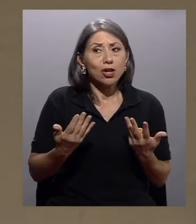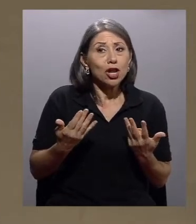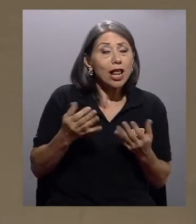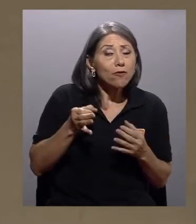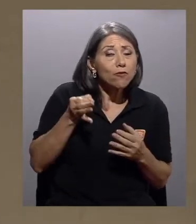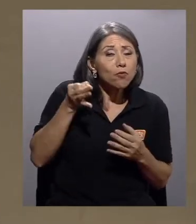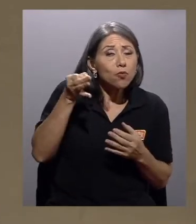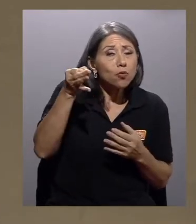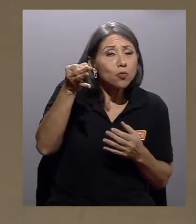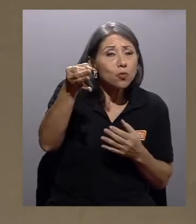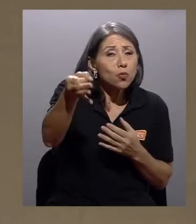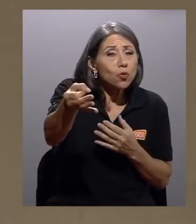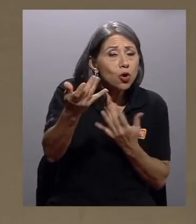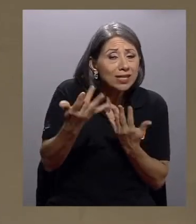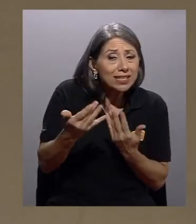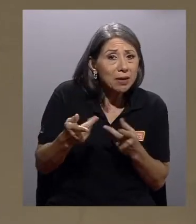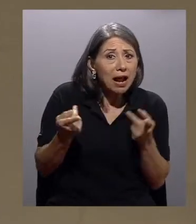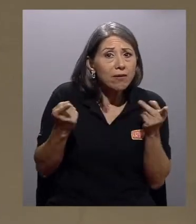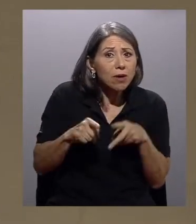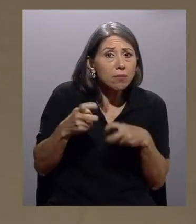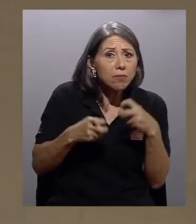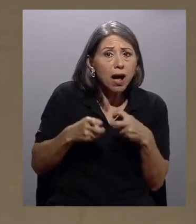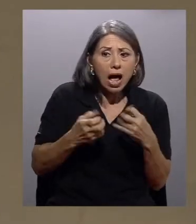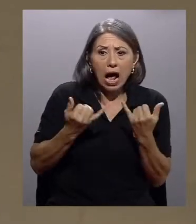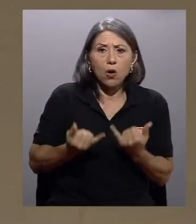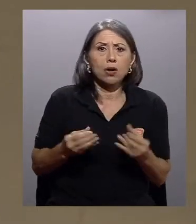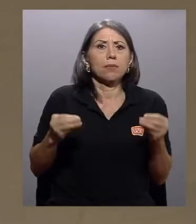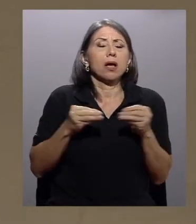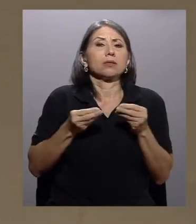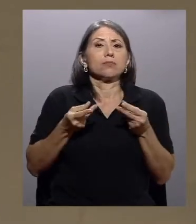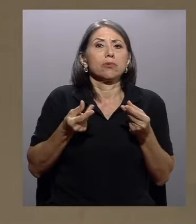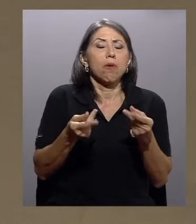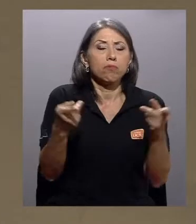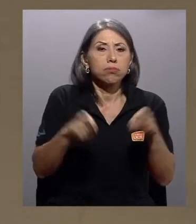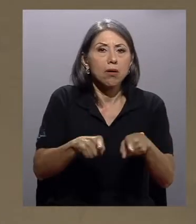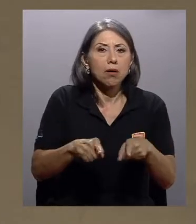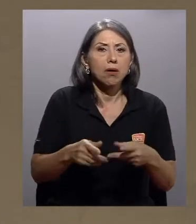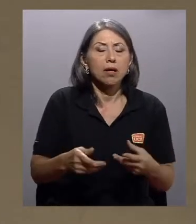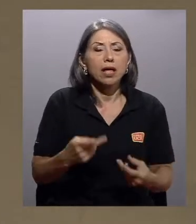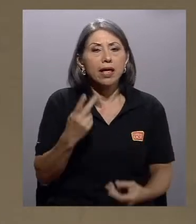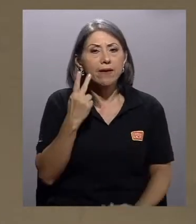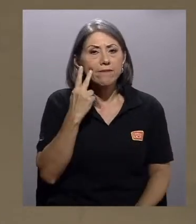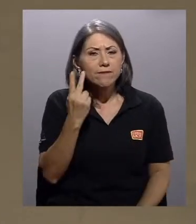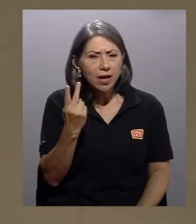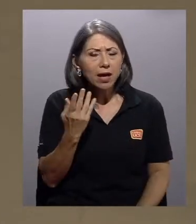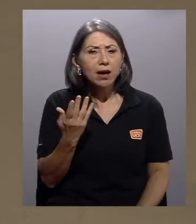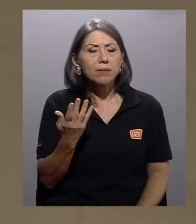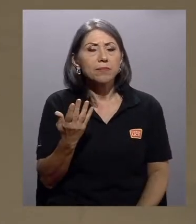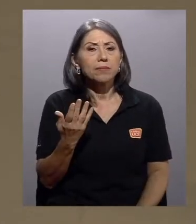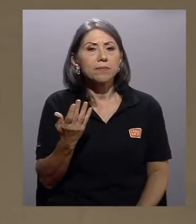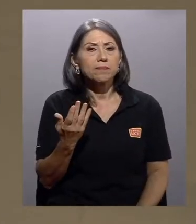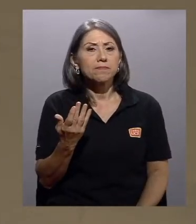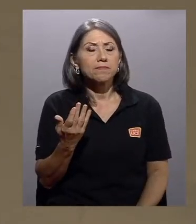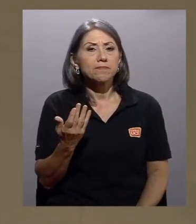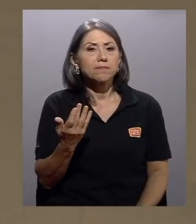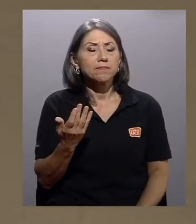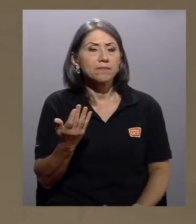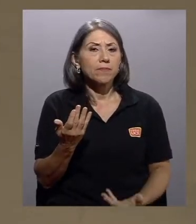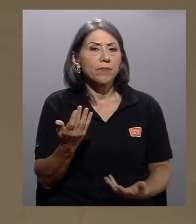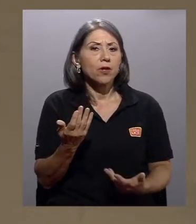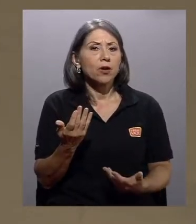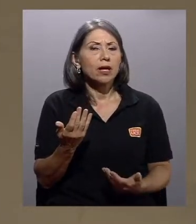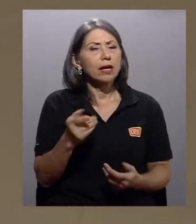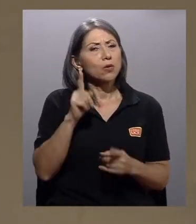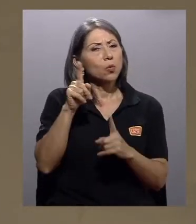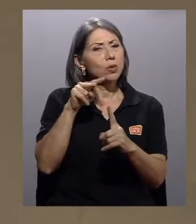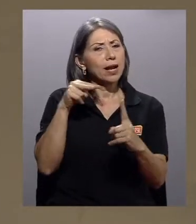esperado en la crisis esta. Y vemos en algún momento, digamos, que